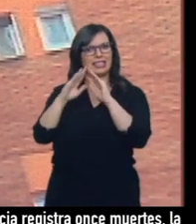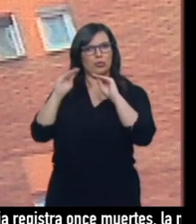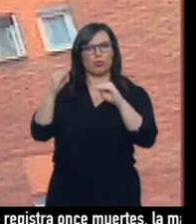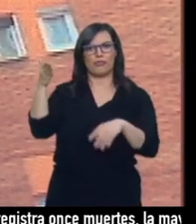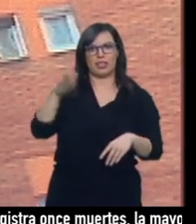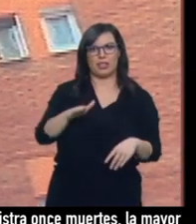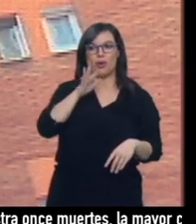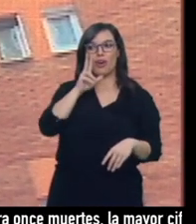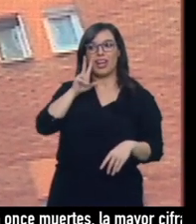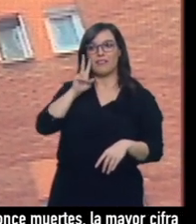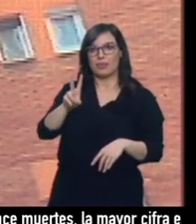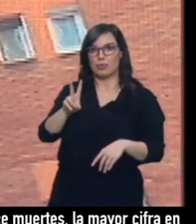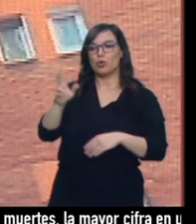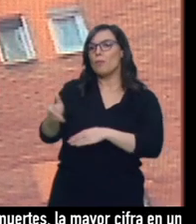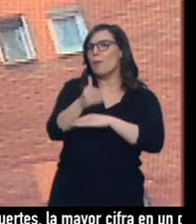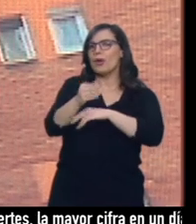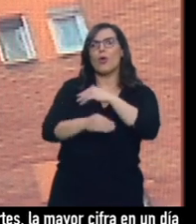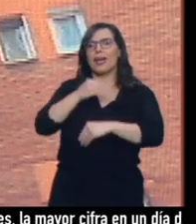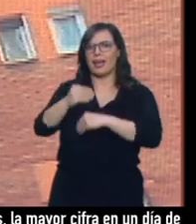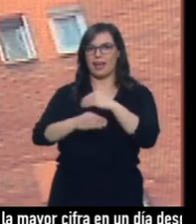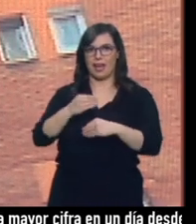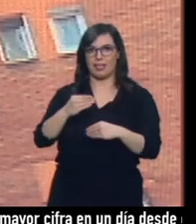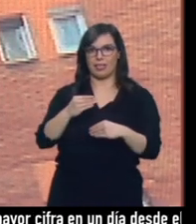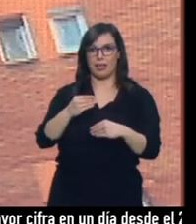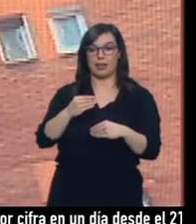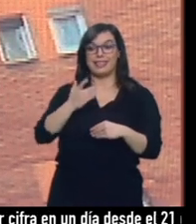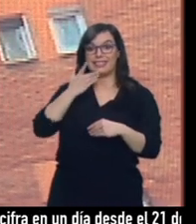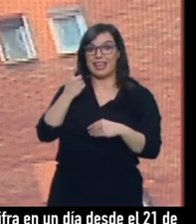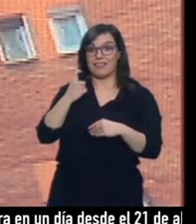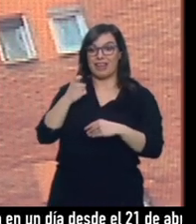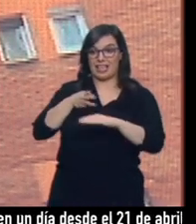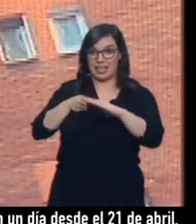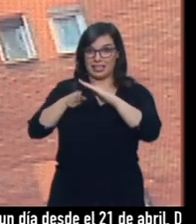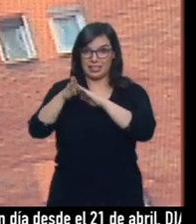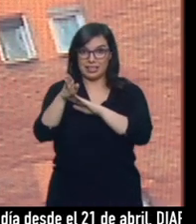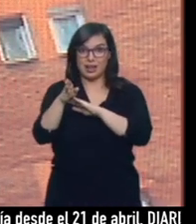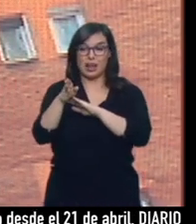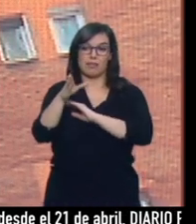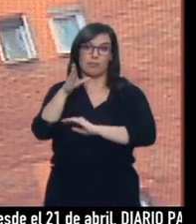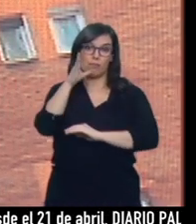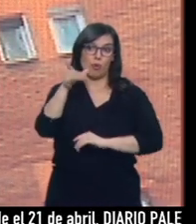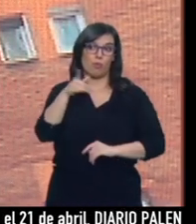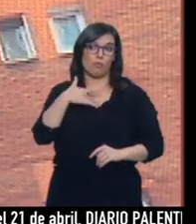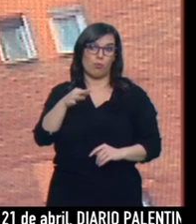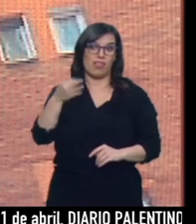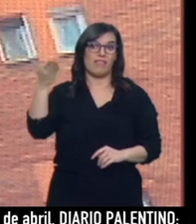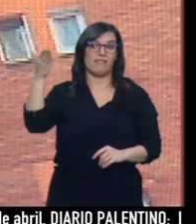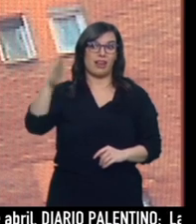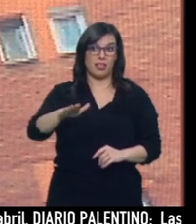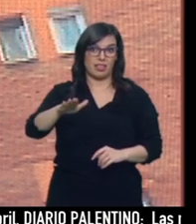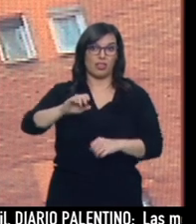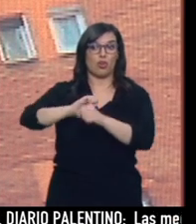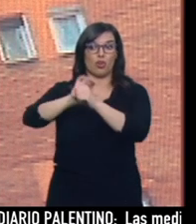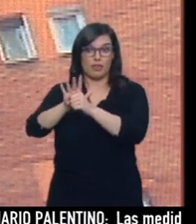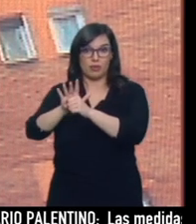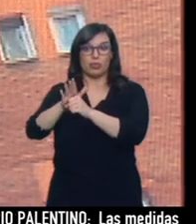les vamos a mostrar cómo trabajan los bomberos, cómo se protegen cuando tienen que entrar en una vivienda donde puede haberse producido una de